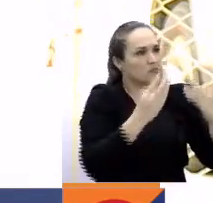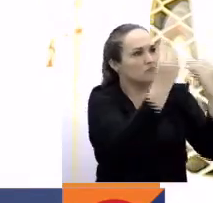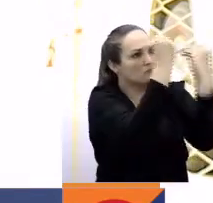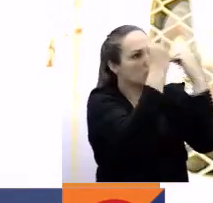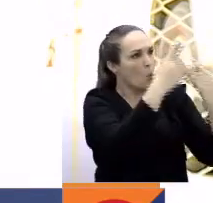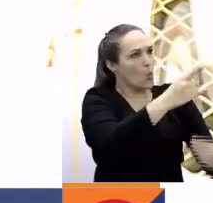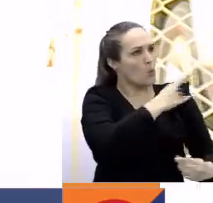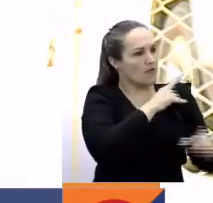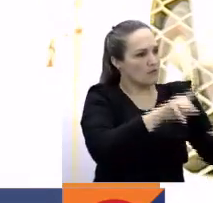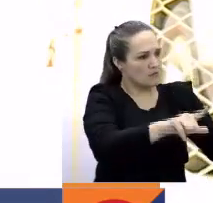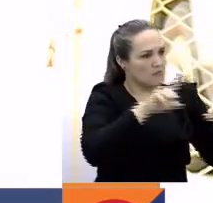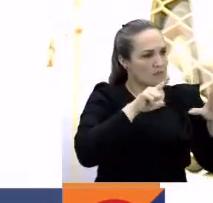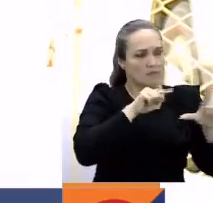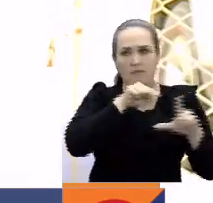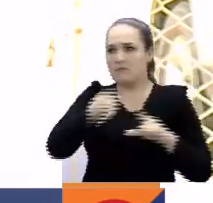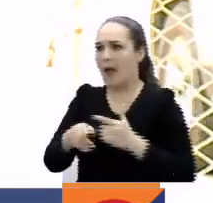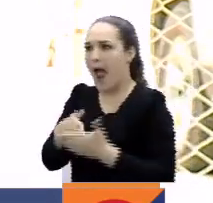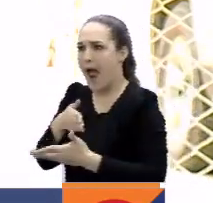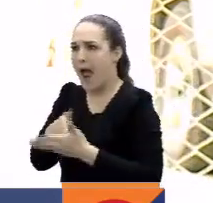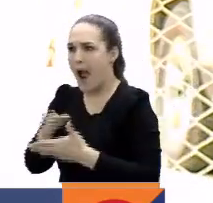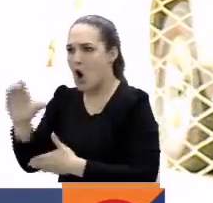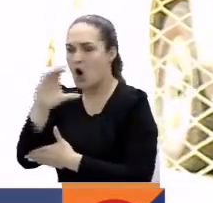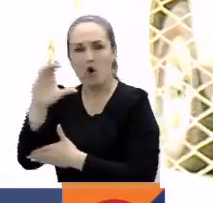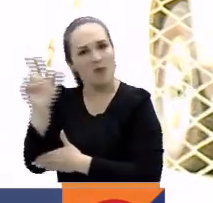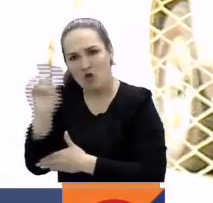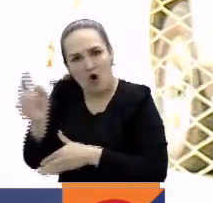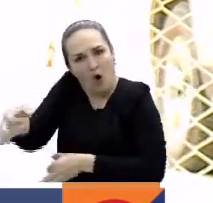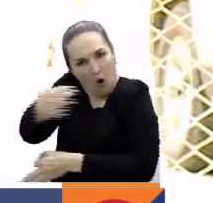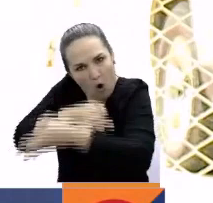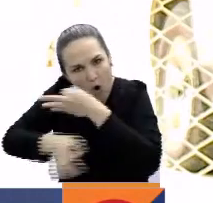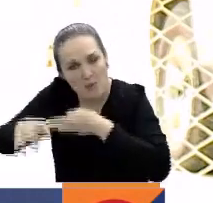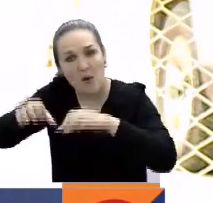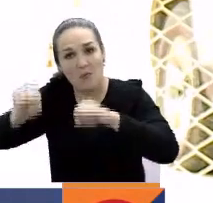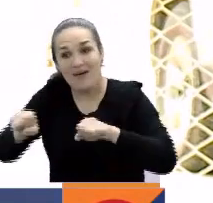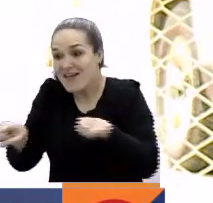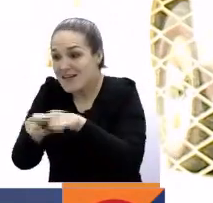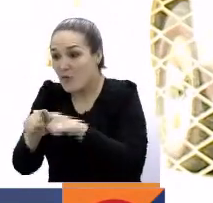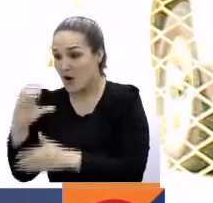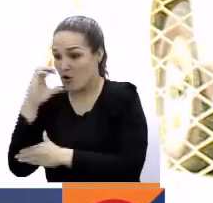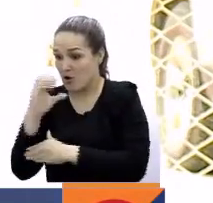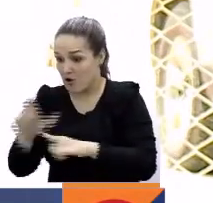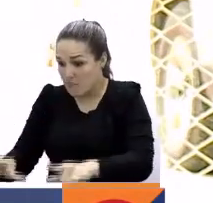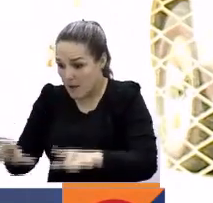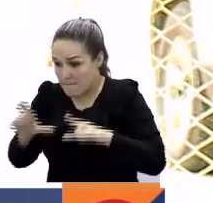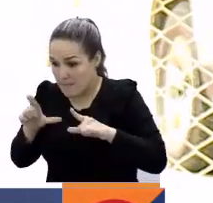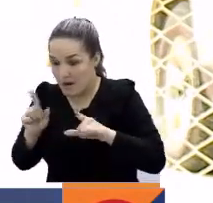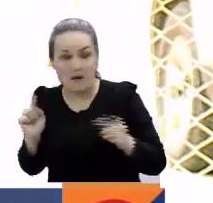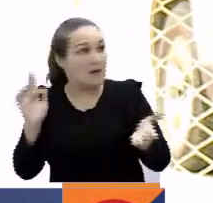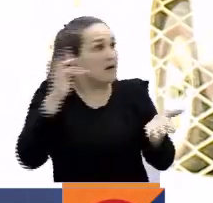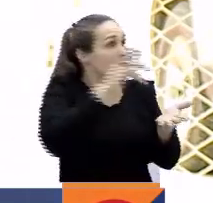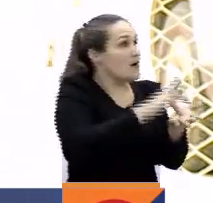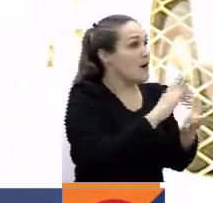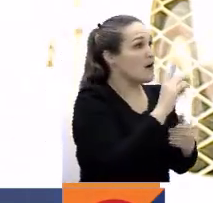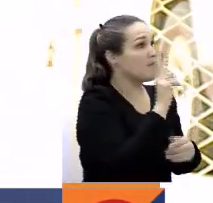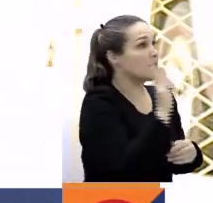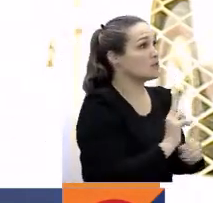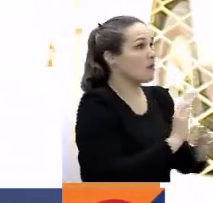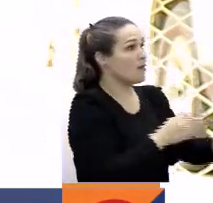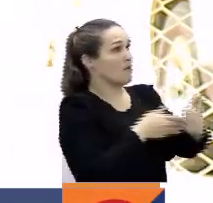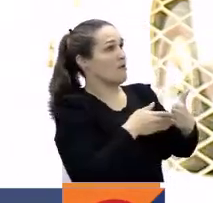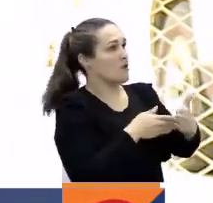pueda trabajar en Colombia, y lo mismo un colombiano, una colombiana en Venezuela. Este es un tema de primer